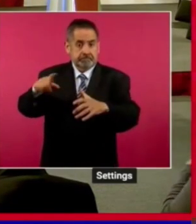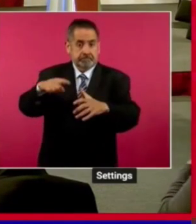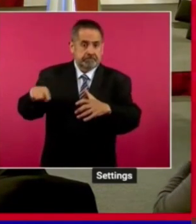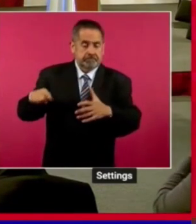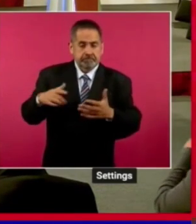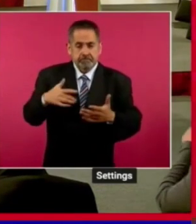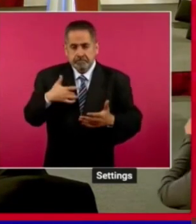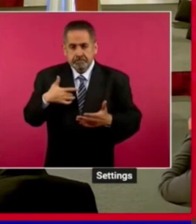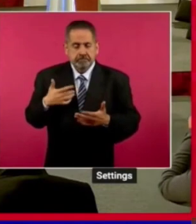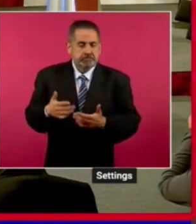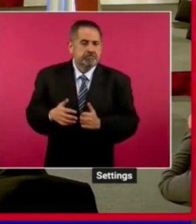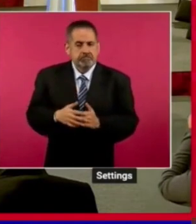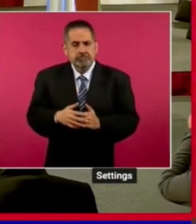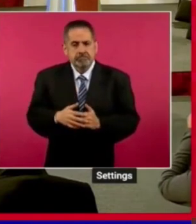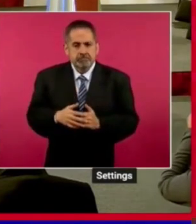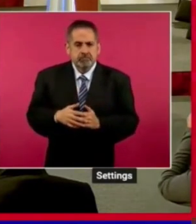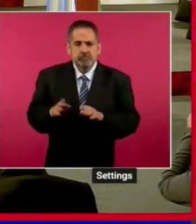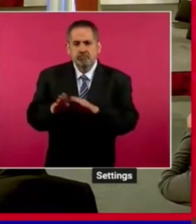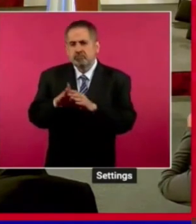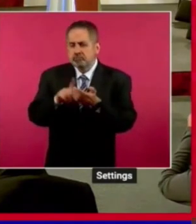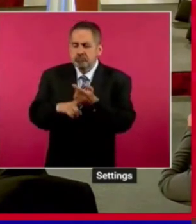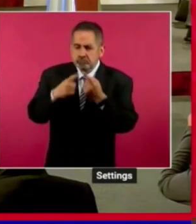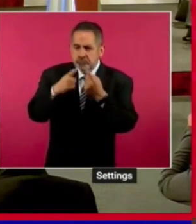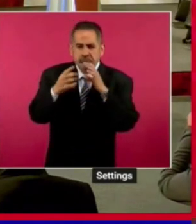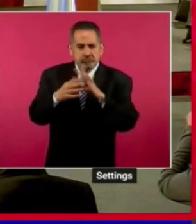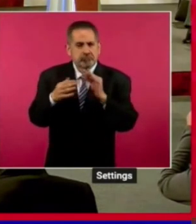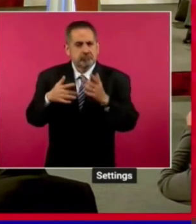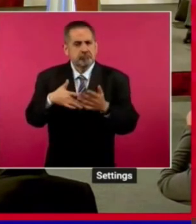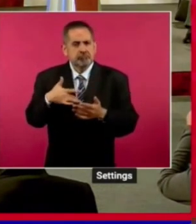pues sí está sintiendo que estamos